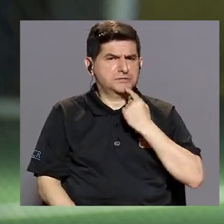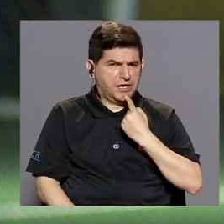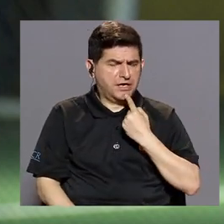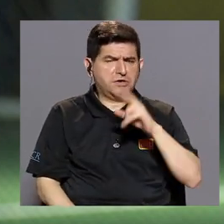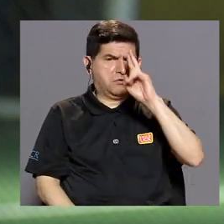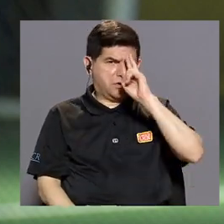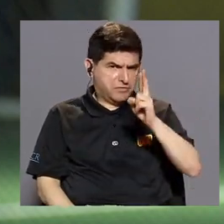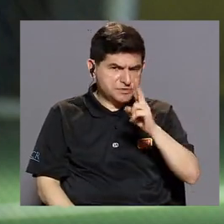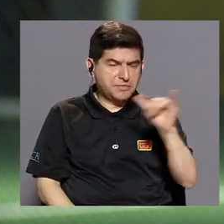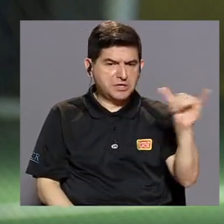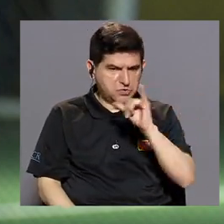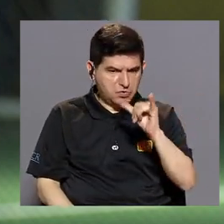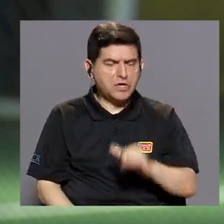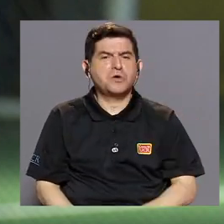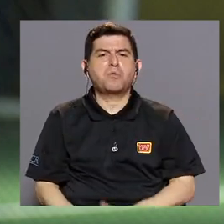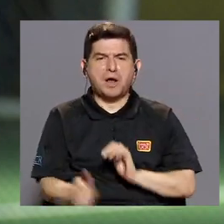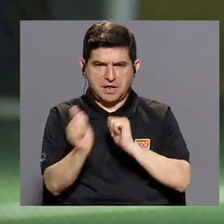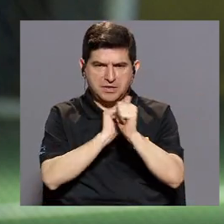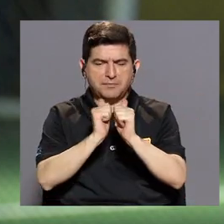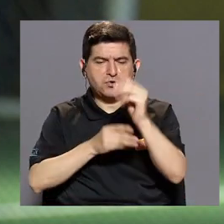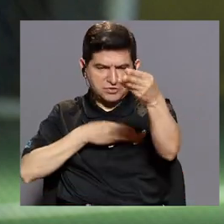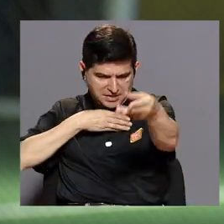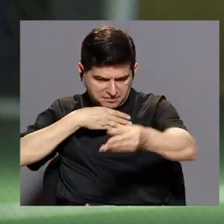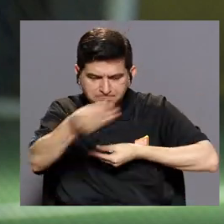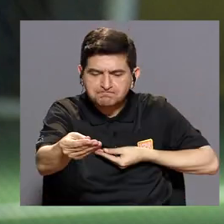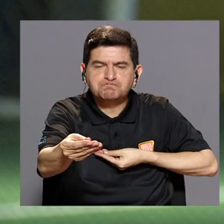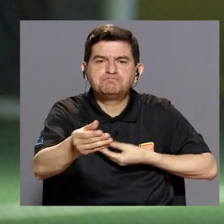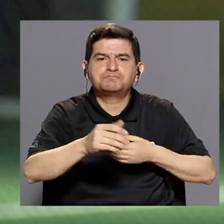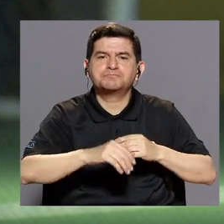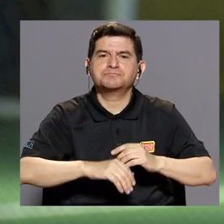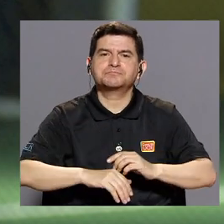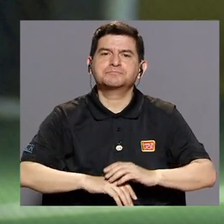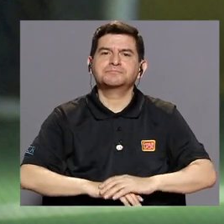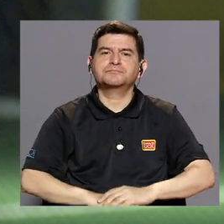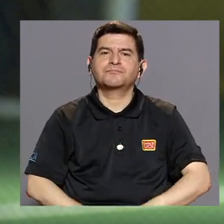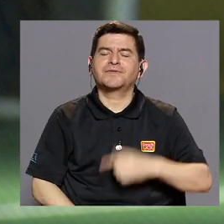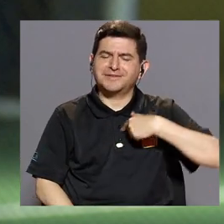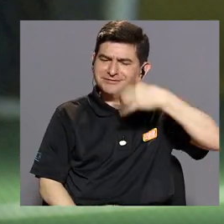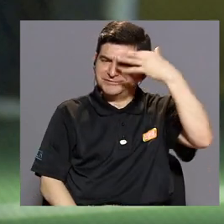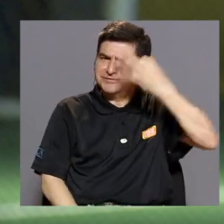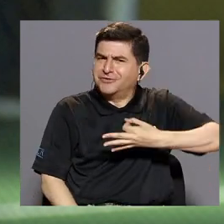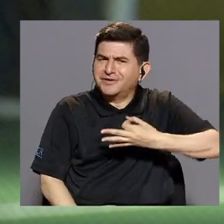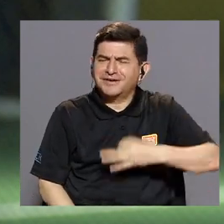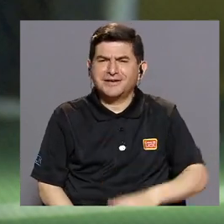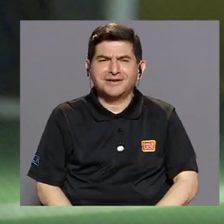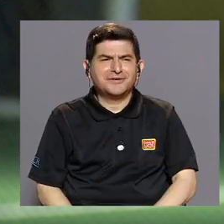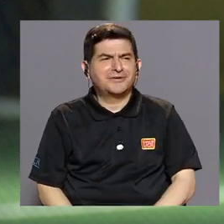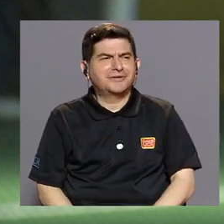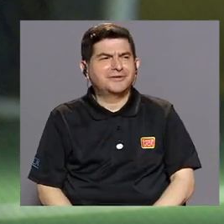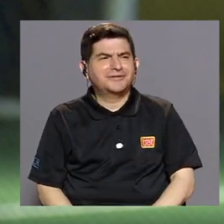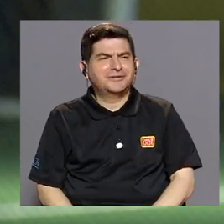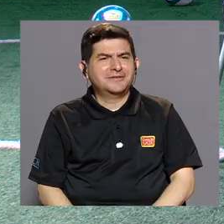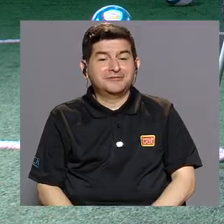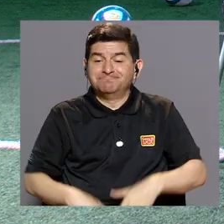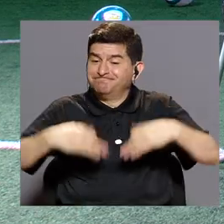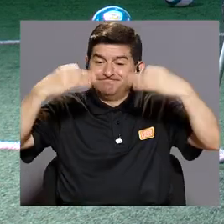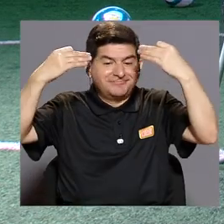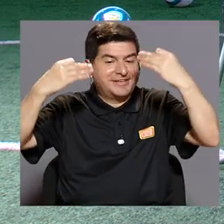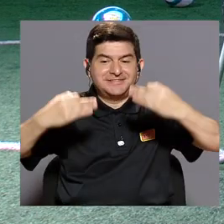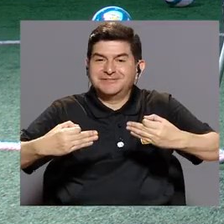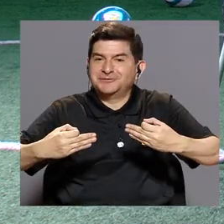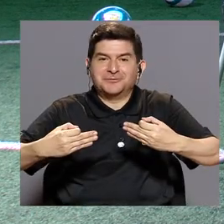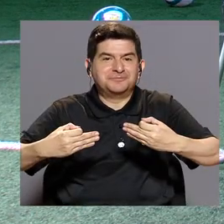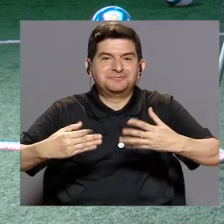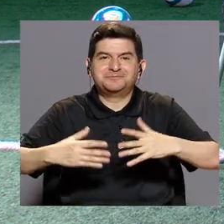toda la disciplina que usted le dé, el deporte te lo va a devolver. Entonces, yo creo que como ya lo decía, es una